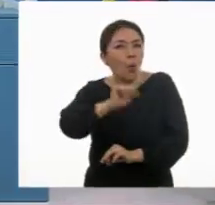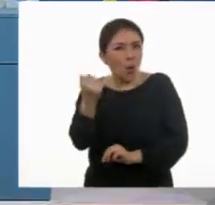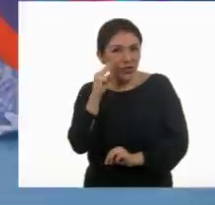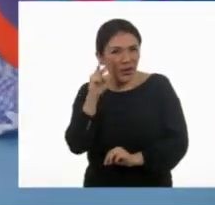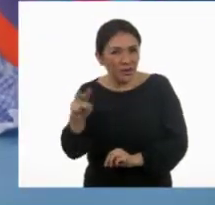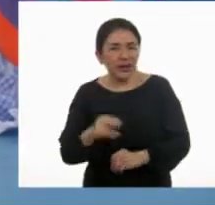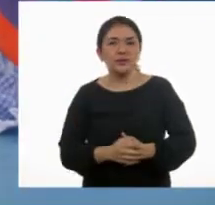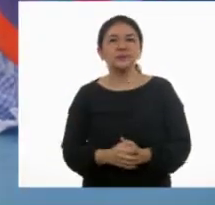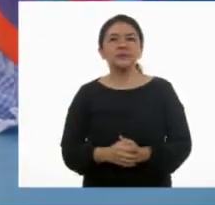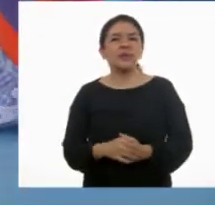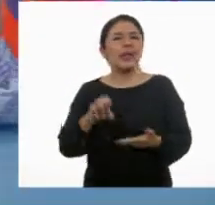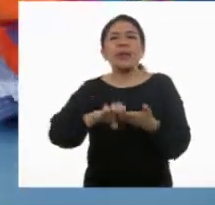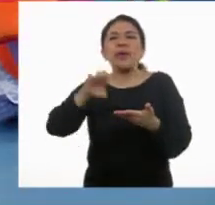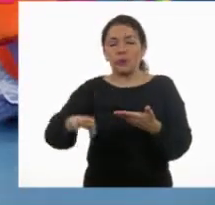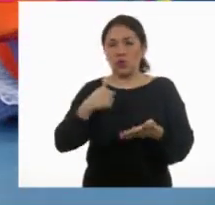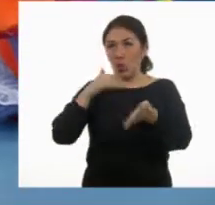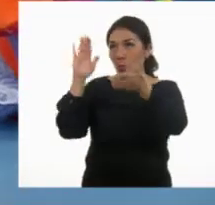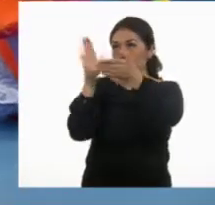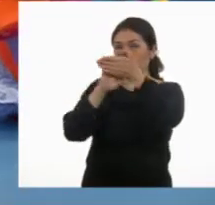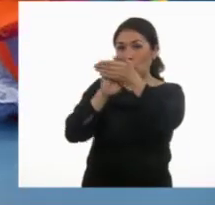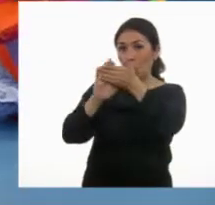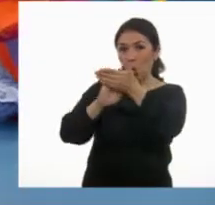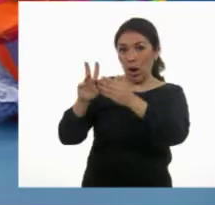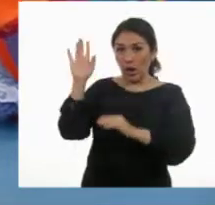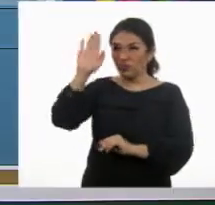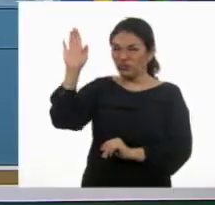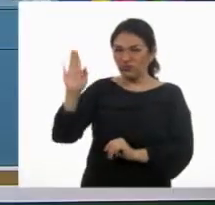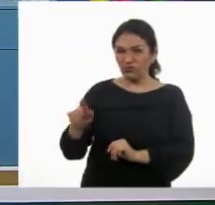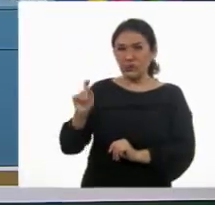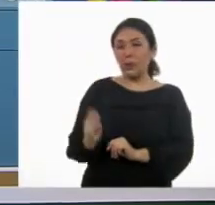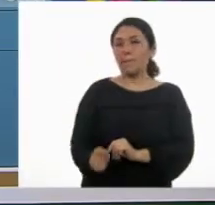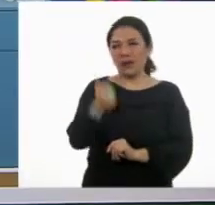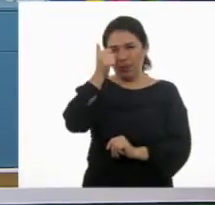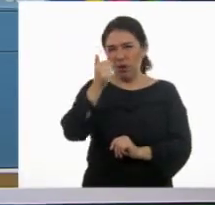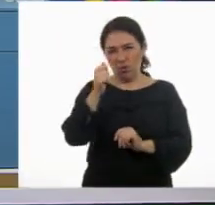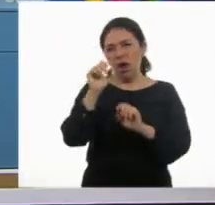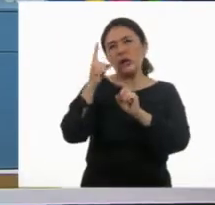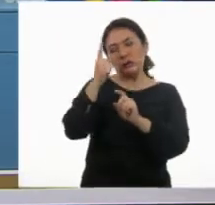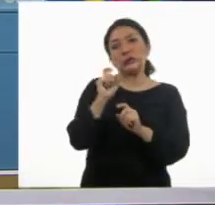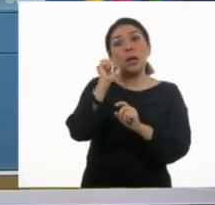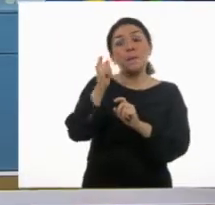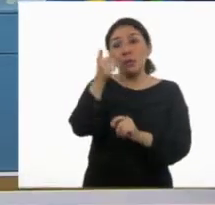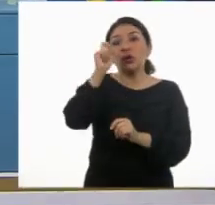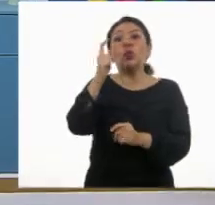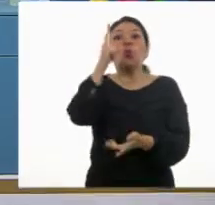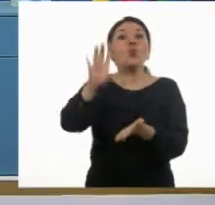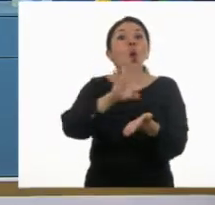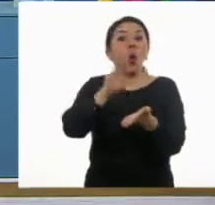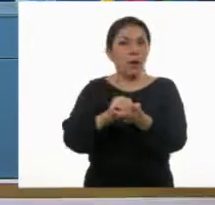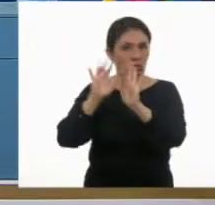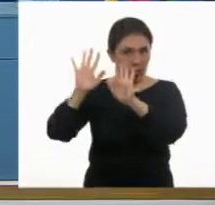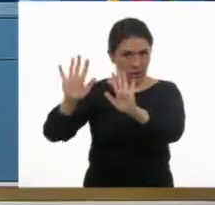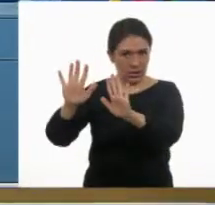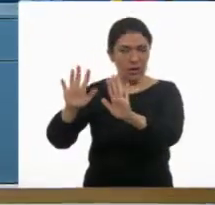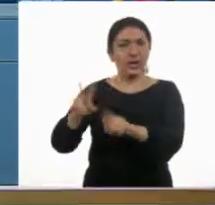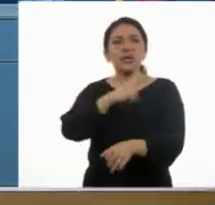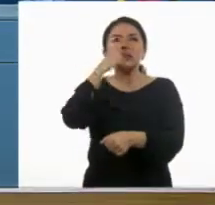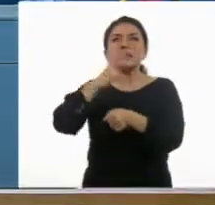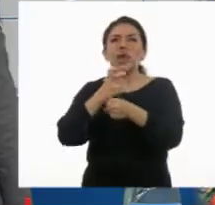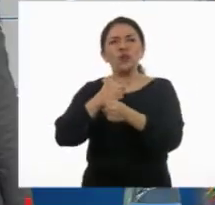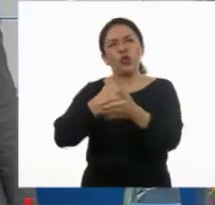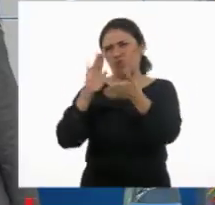Por ejemplo, voy a borrar la primera, la voy a dejar porque es mi entero. Pero voy a borrar